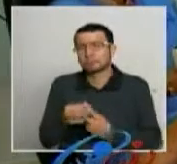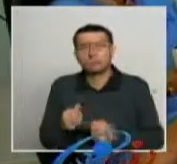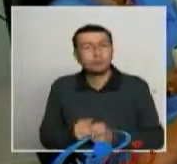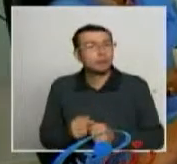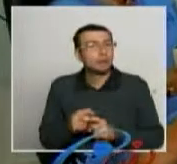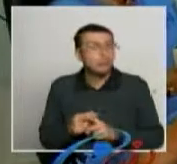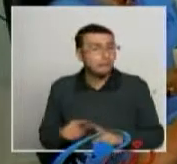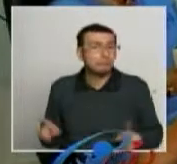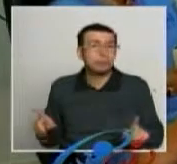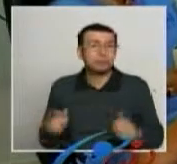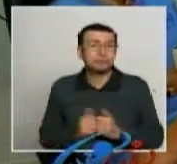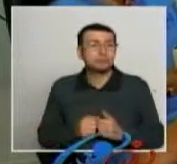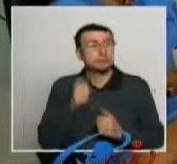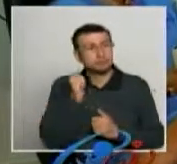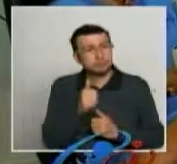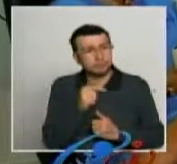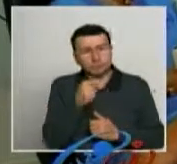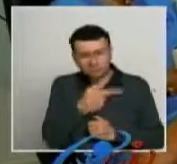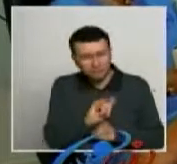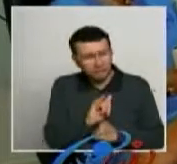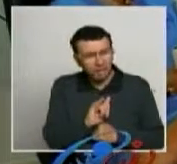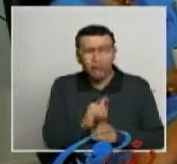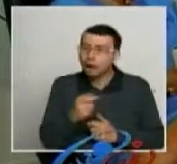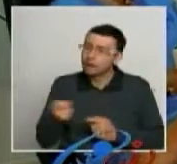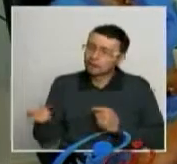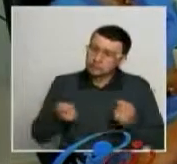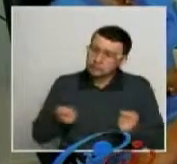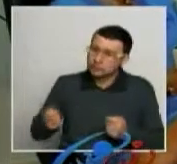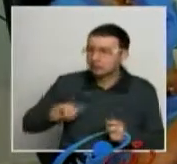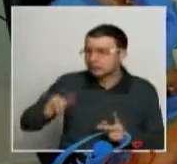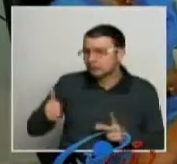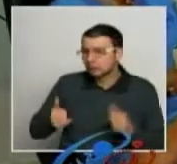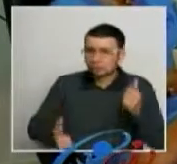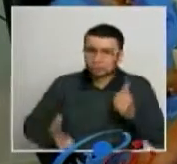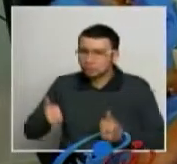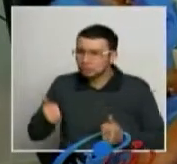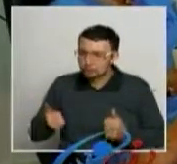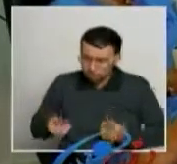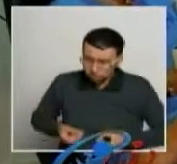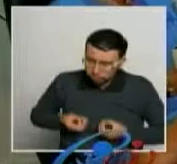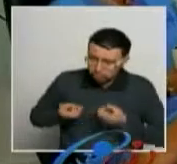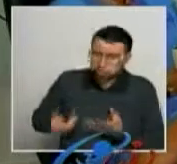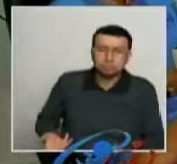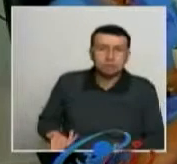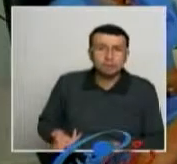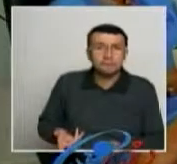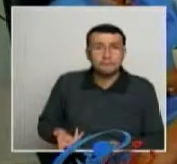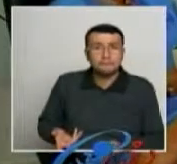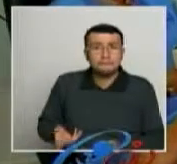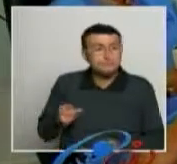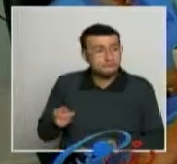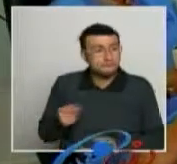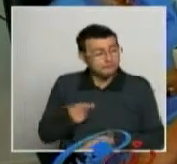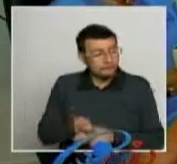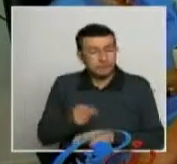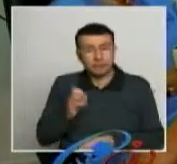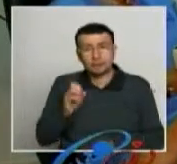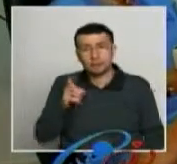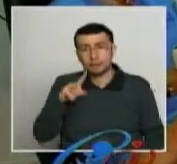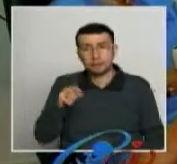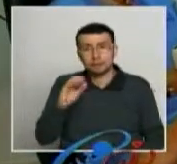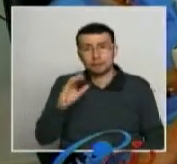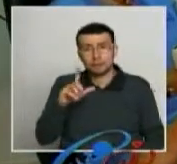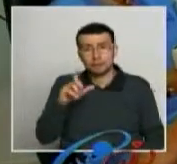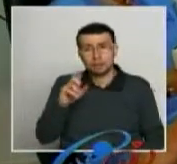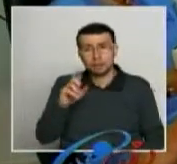pero usted define ya en la consulta si se le hace o no el tratamiento con la escleroterapia. Sí,